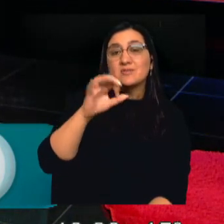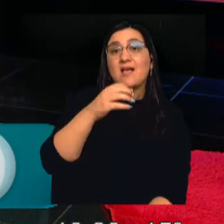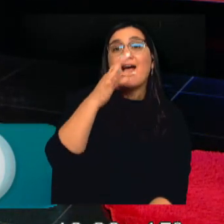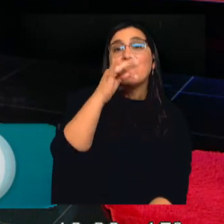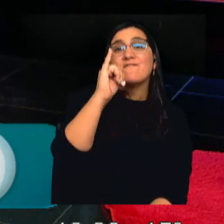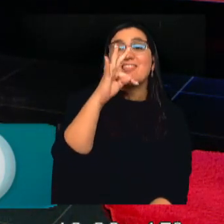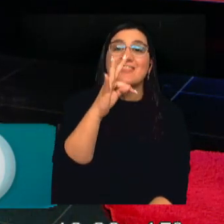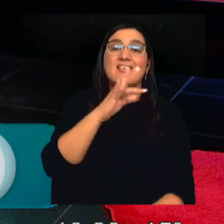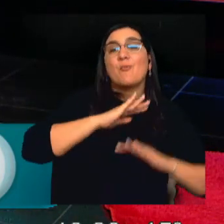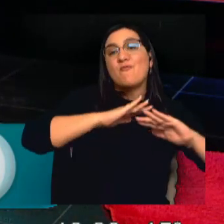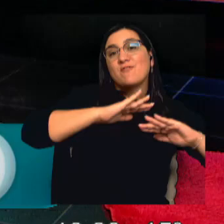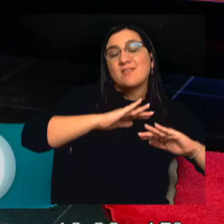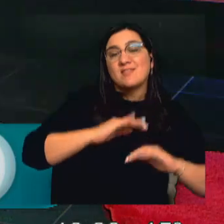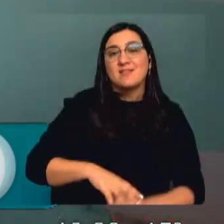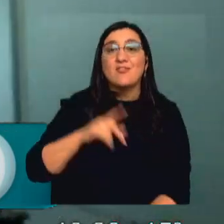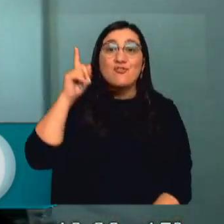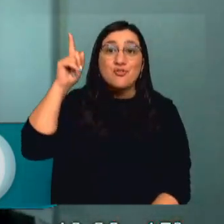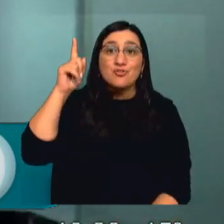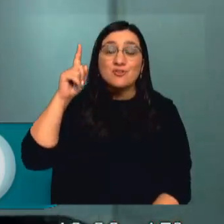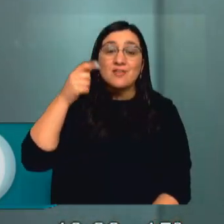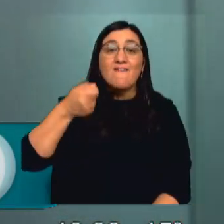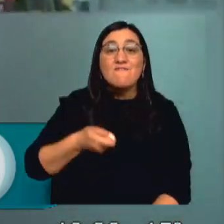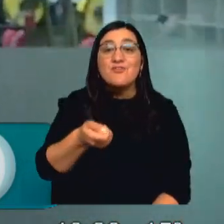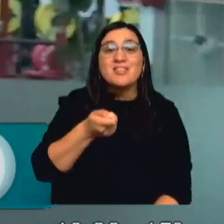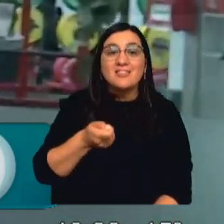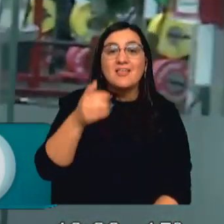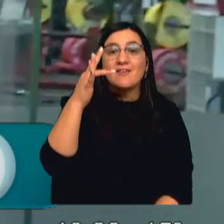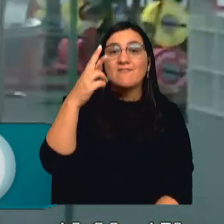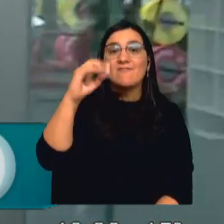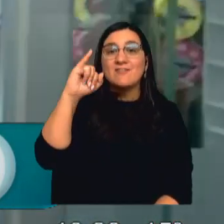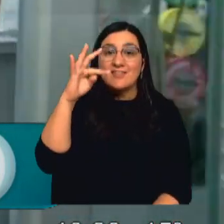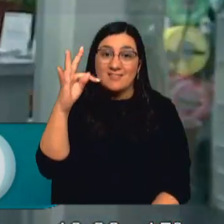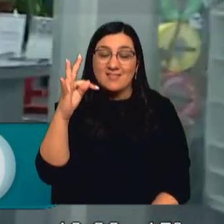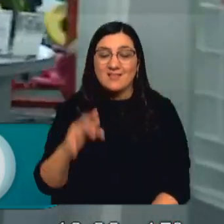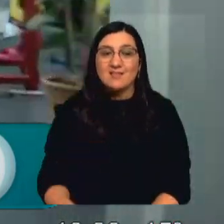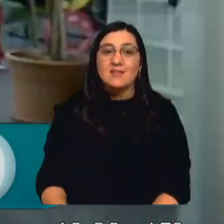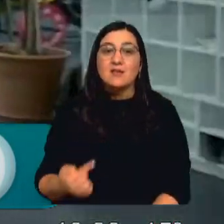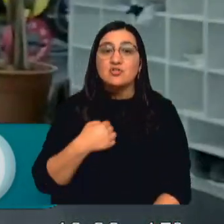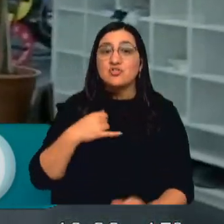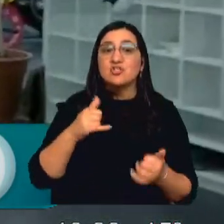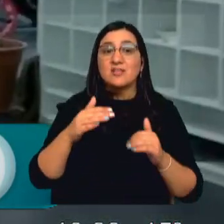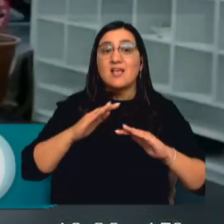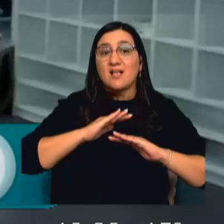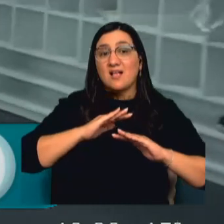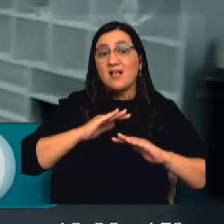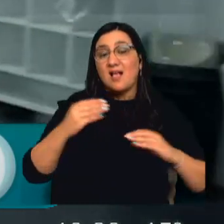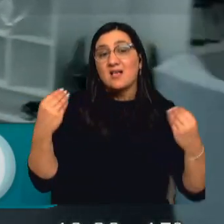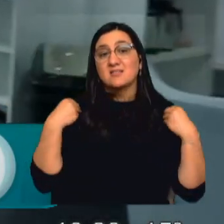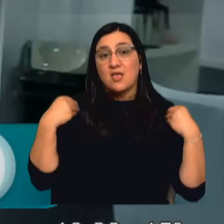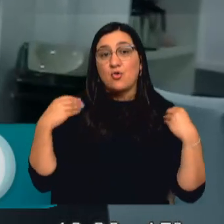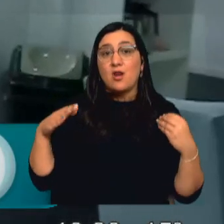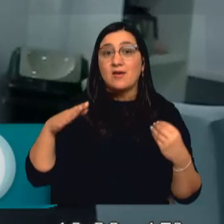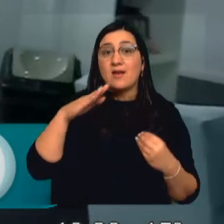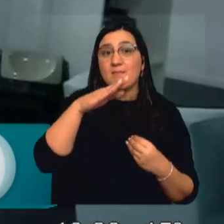Bueno, yo voy a empezar un año fit, entonces vine al gimnasio para ver a ver el tema de la procrastinación. Yo ya estaría cansado con esa rampa que acabas de subir.